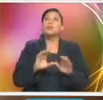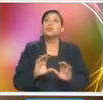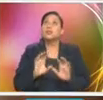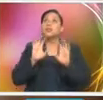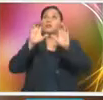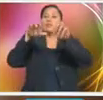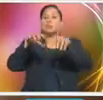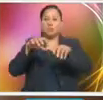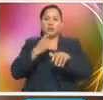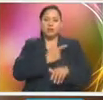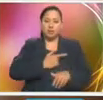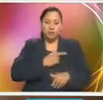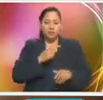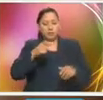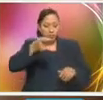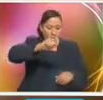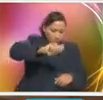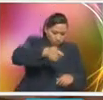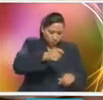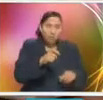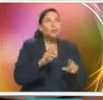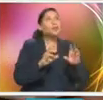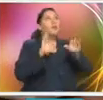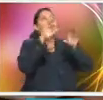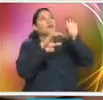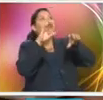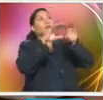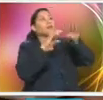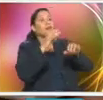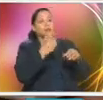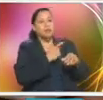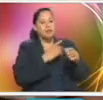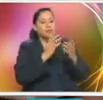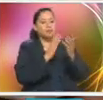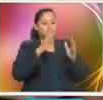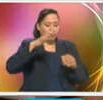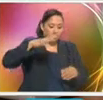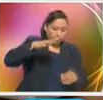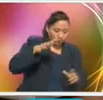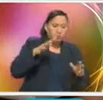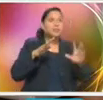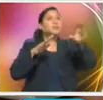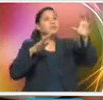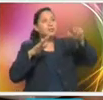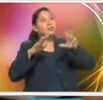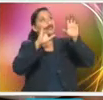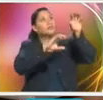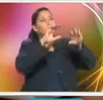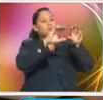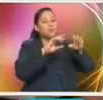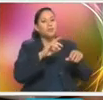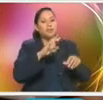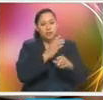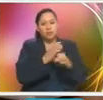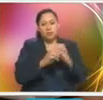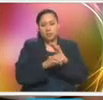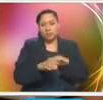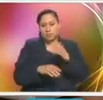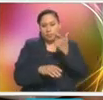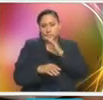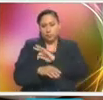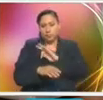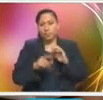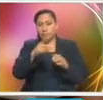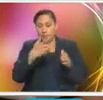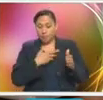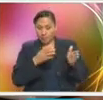tener cosas con las que puedan jugar, ¿no? Este tipo de borlas, mantas, de guantes, mantas. Le puedes comprar las cosas más caras a tu gato, y si tú tienes una